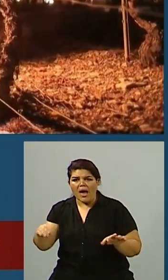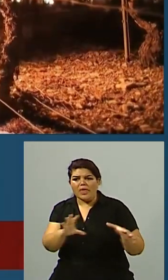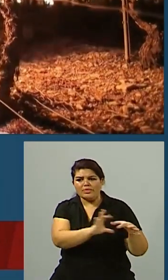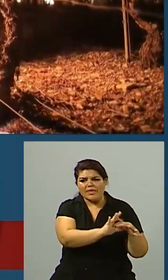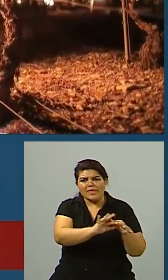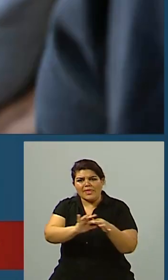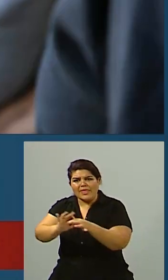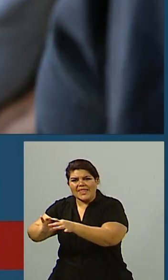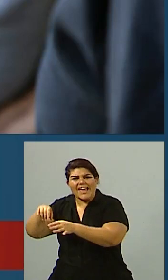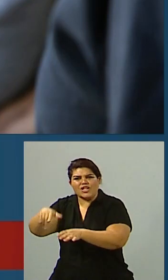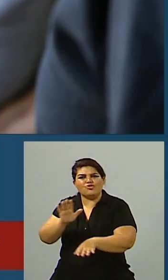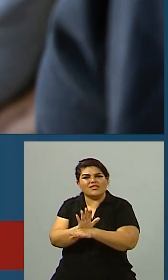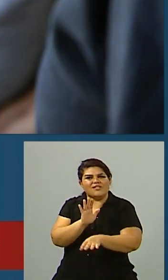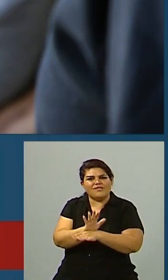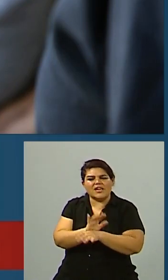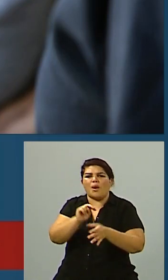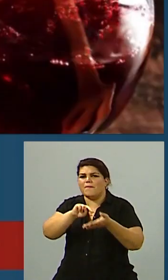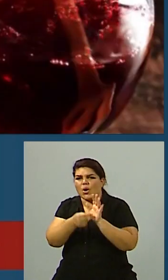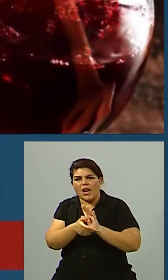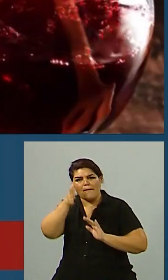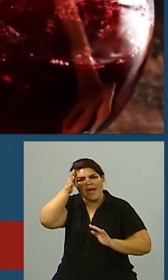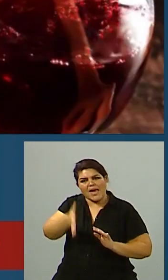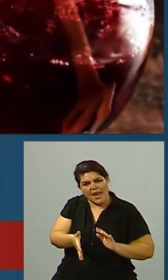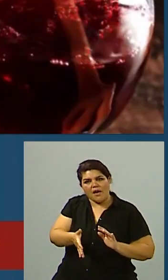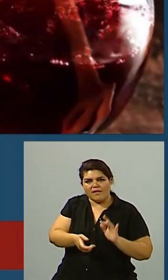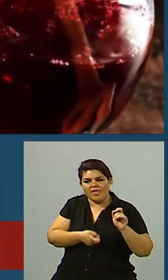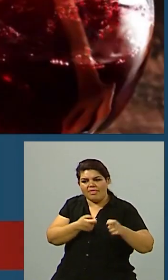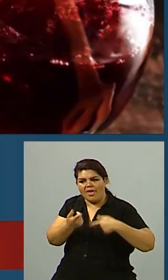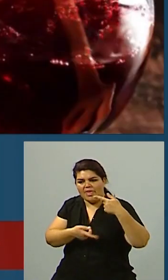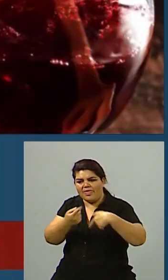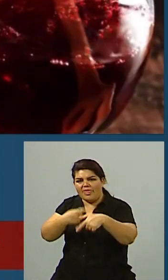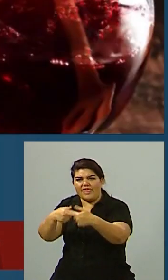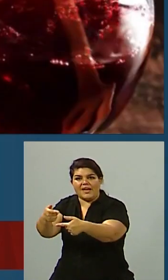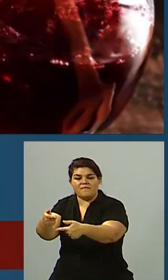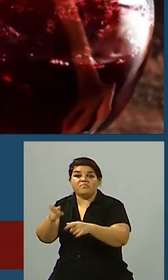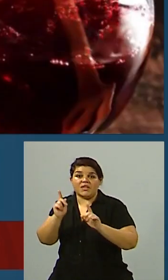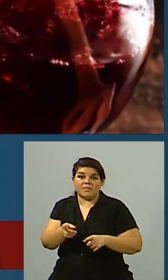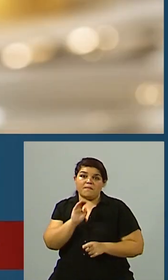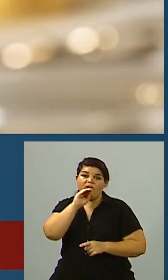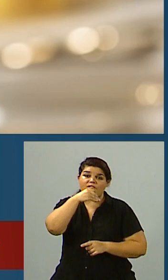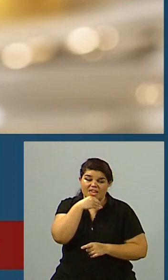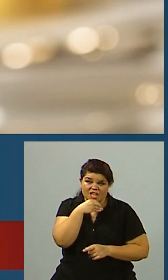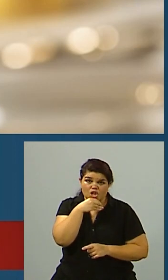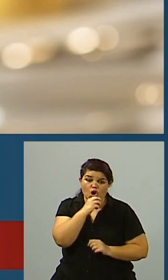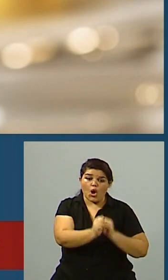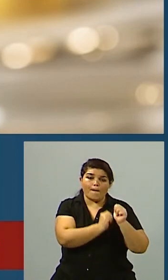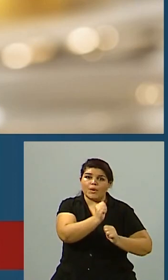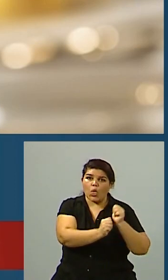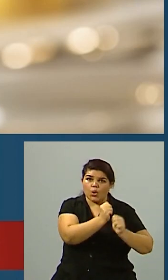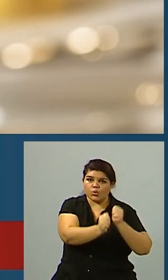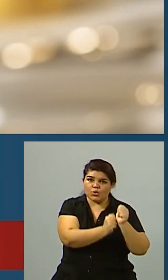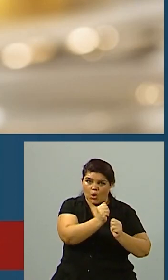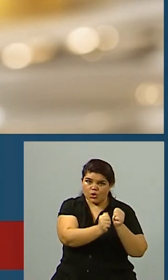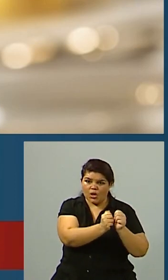tome tiene consecuencias, como ocurre en cualquier ámbito, y en el sector vitivinícola, que tiene una cadena tan tupida, digamos, ¿no es